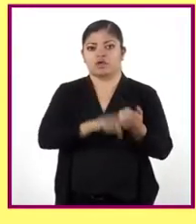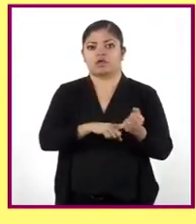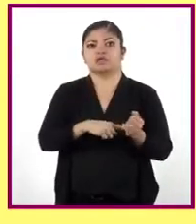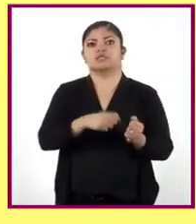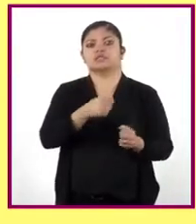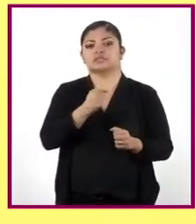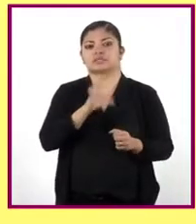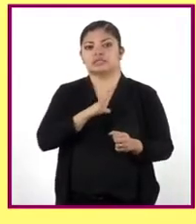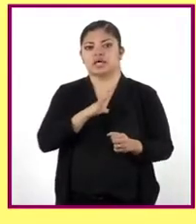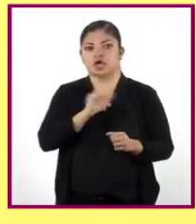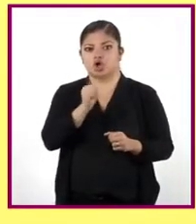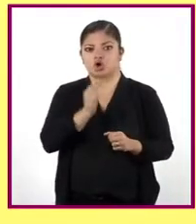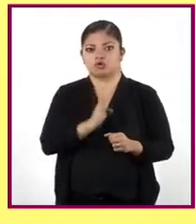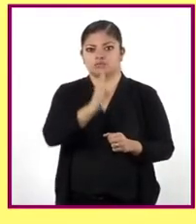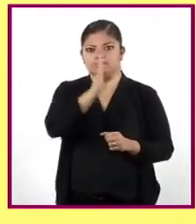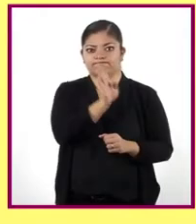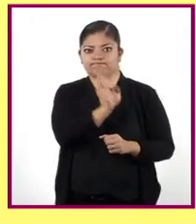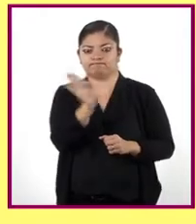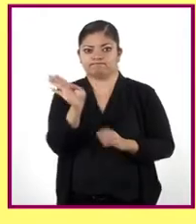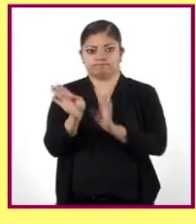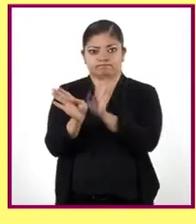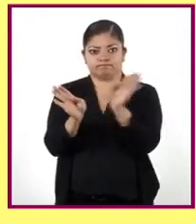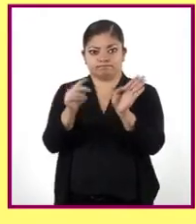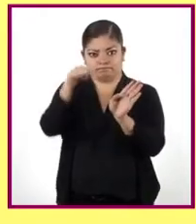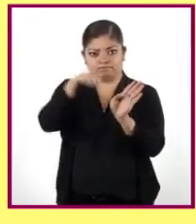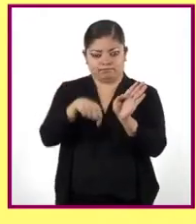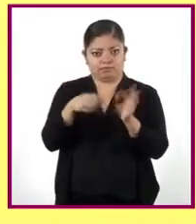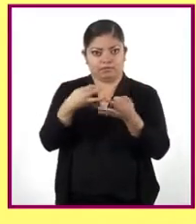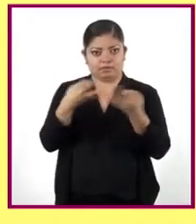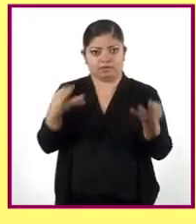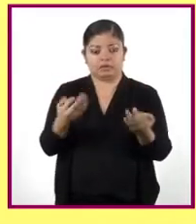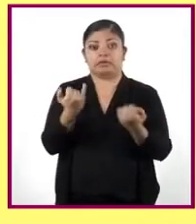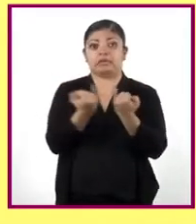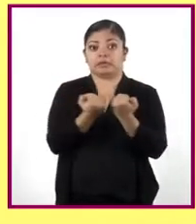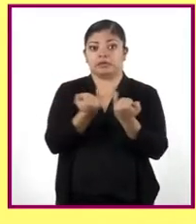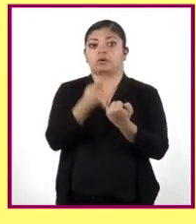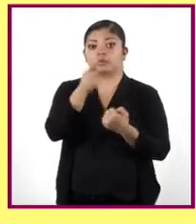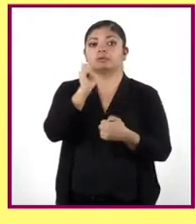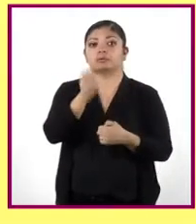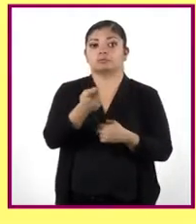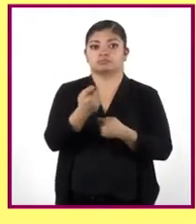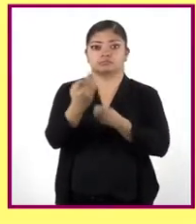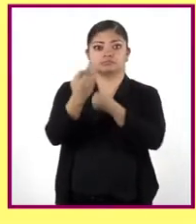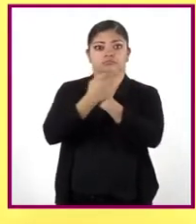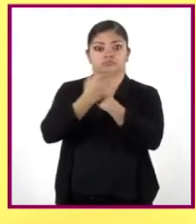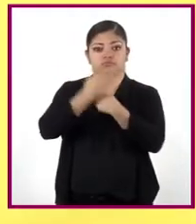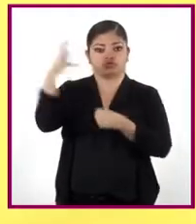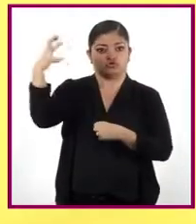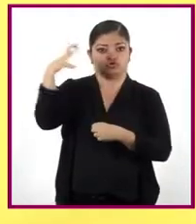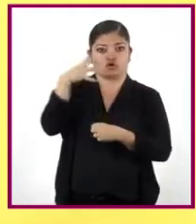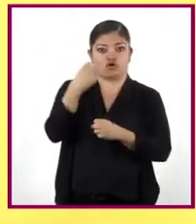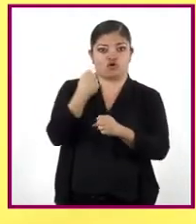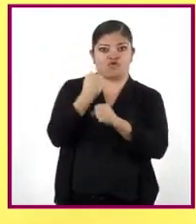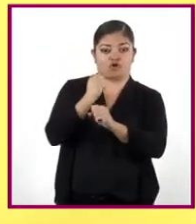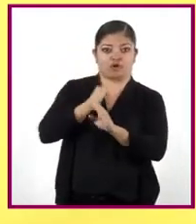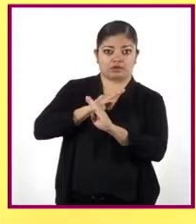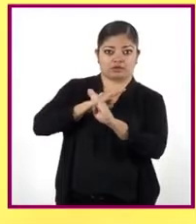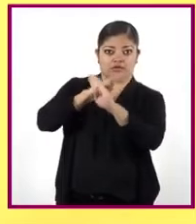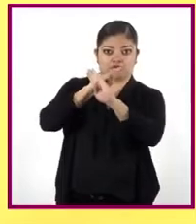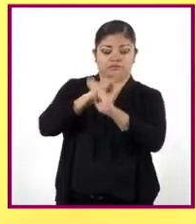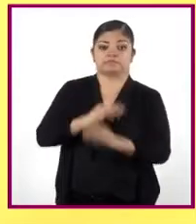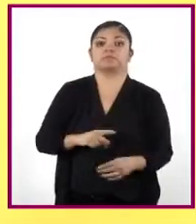puntos cardinales y además nos protege de las tormentas solares? De hecho, el